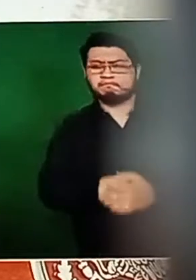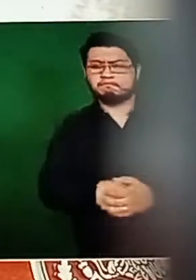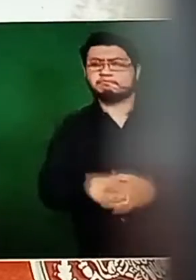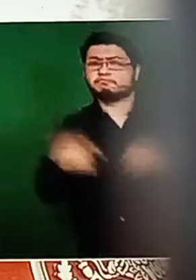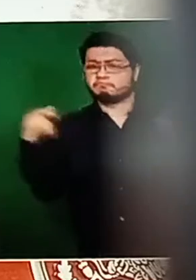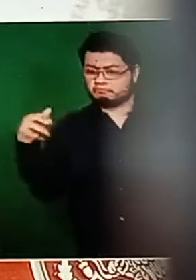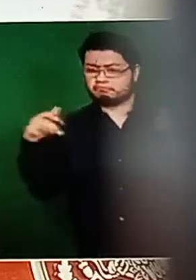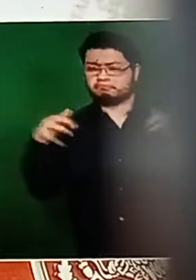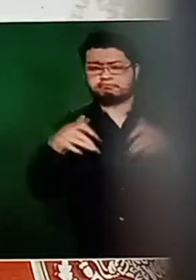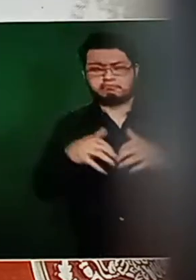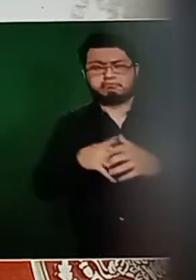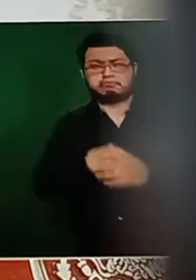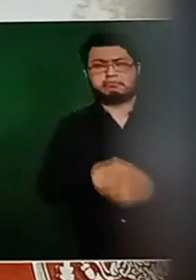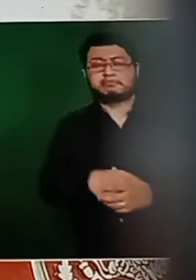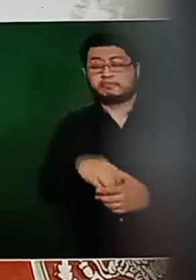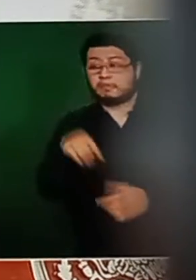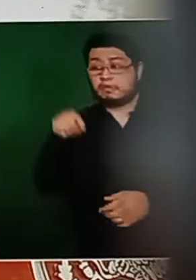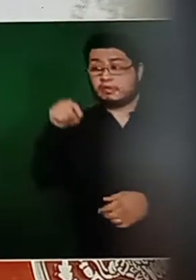Hernando Córdoba,